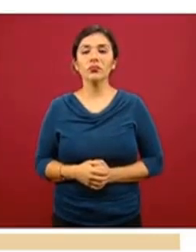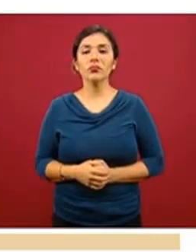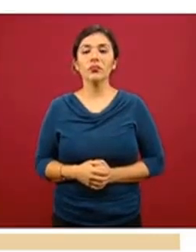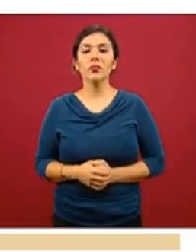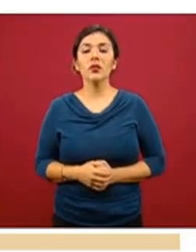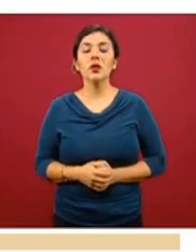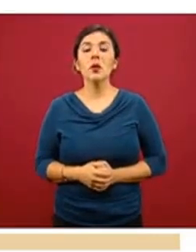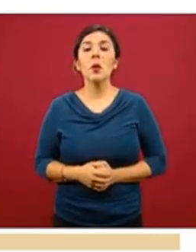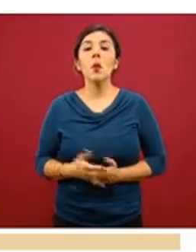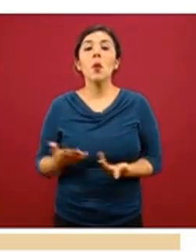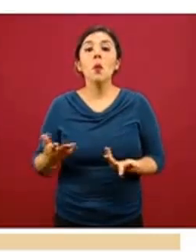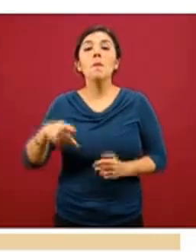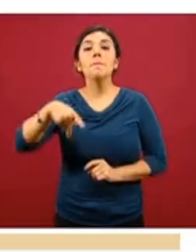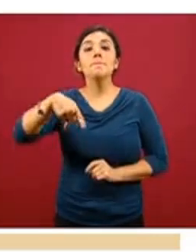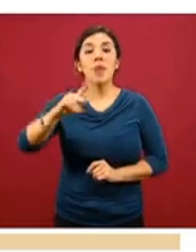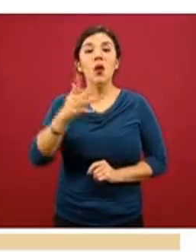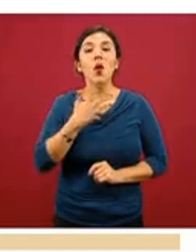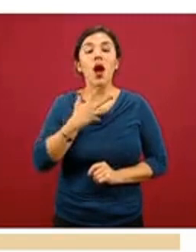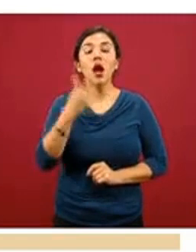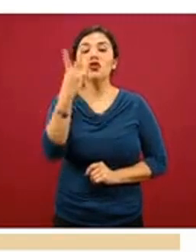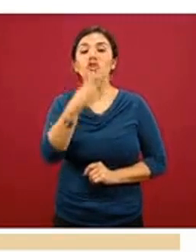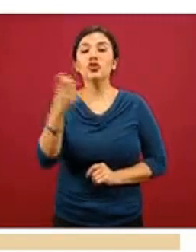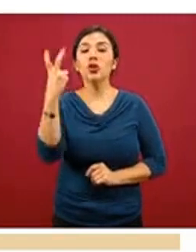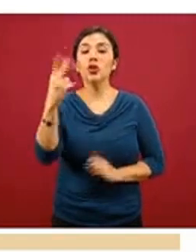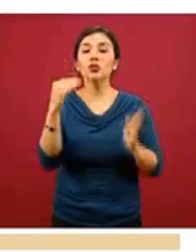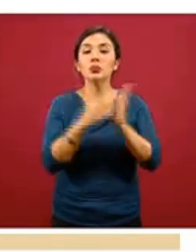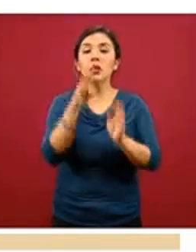casos de COVID-19. Sin embargo,